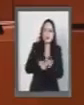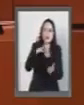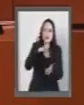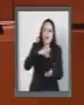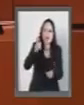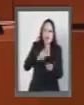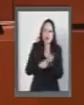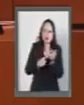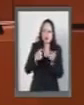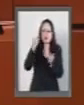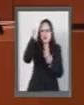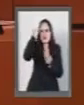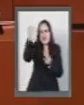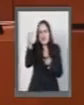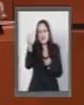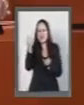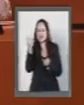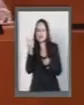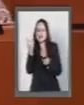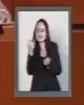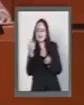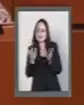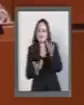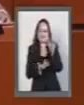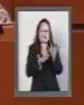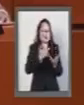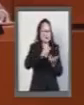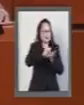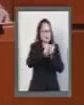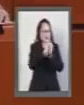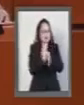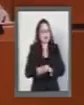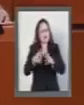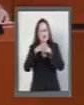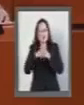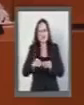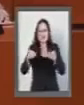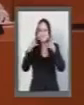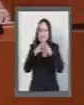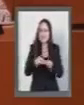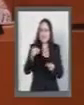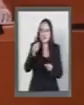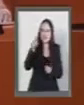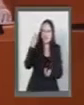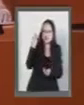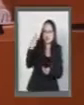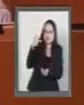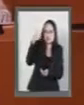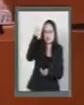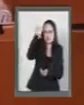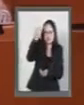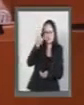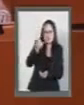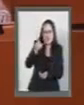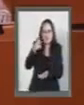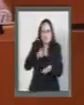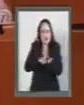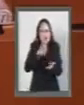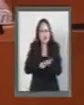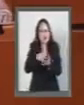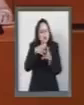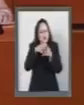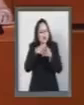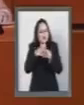incineran las ideas y se hacen cenizas los mejores espíritus y las más recias voluntades.